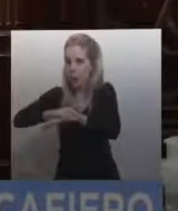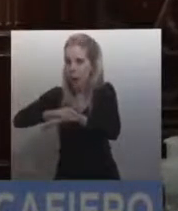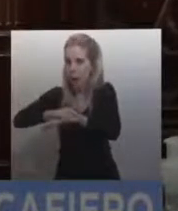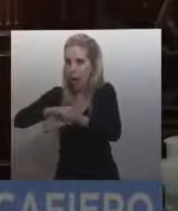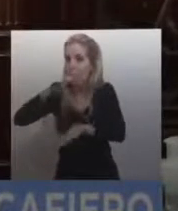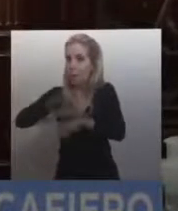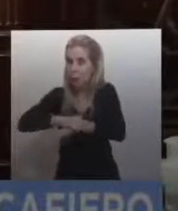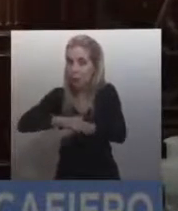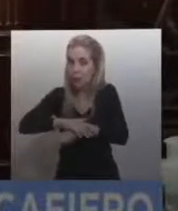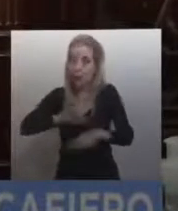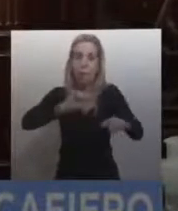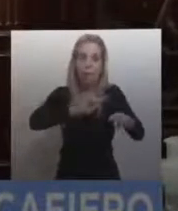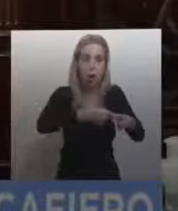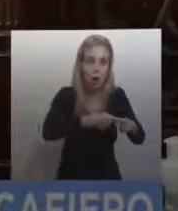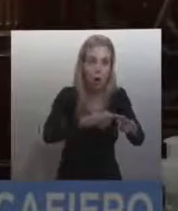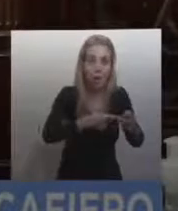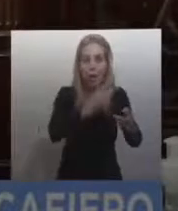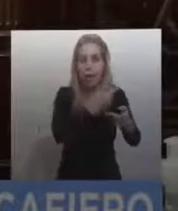la responsabilidad política,